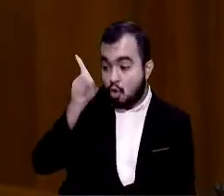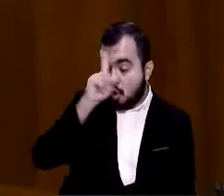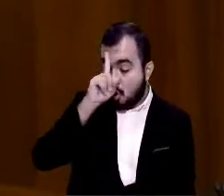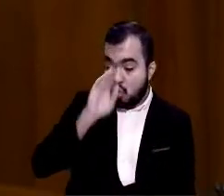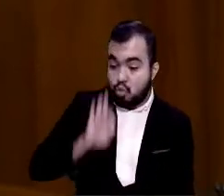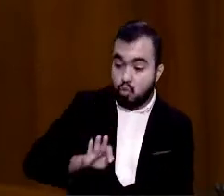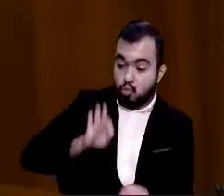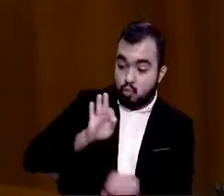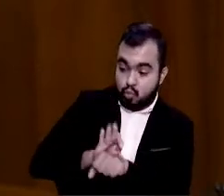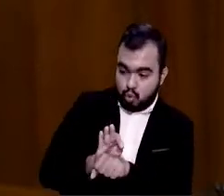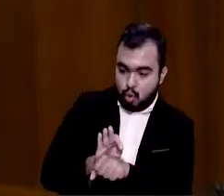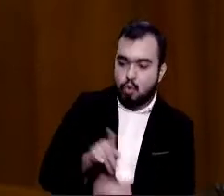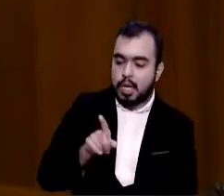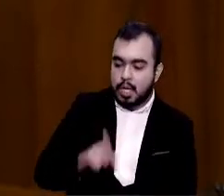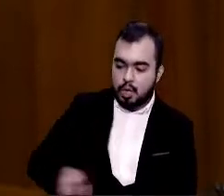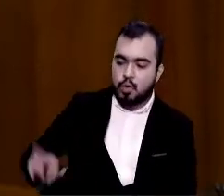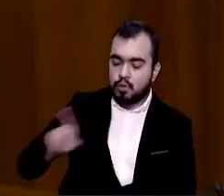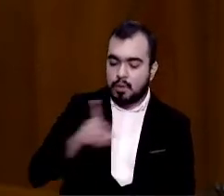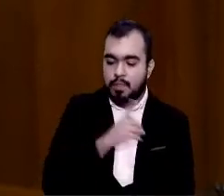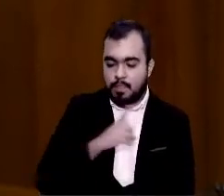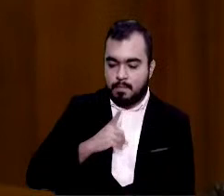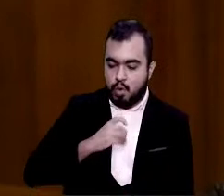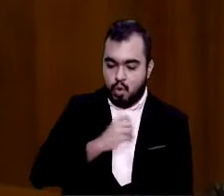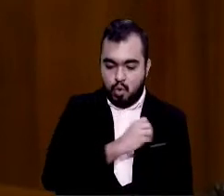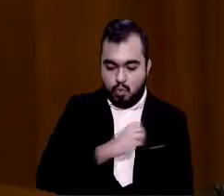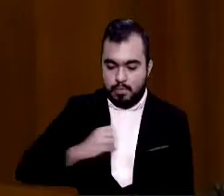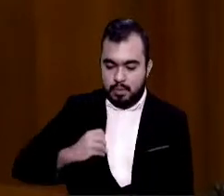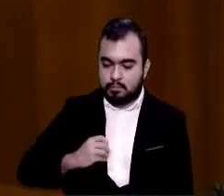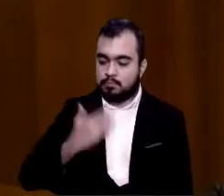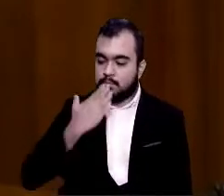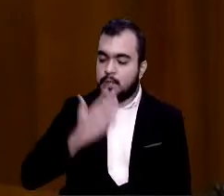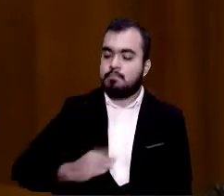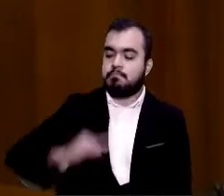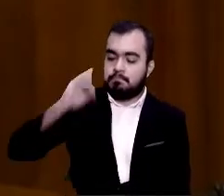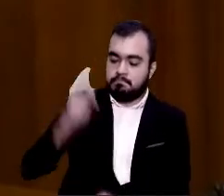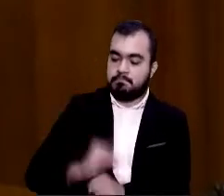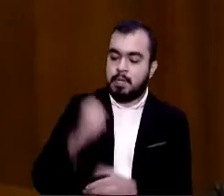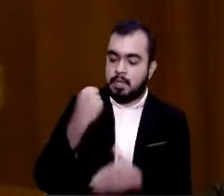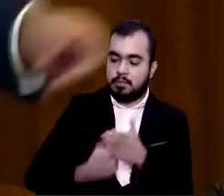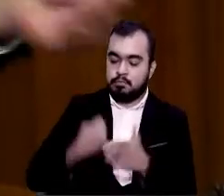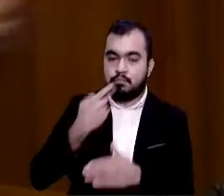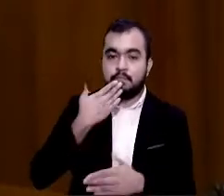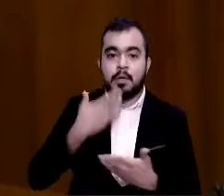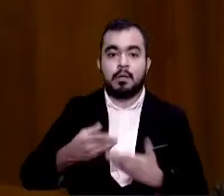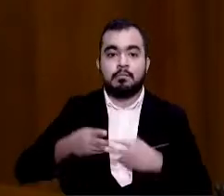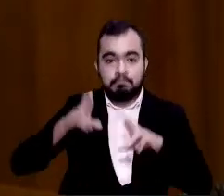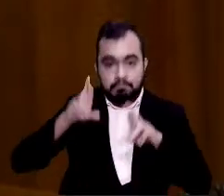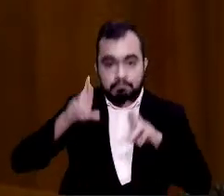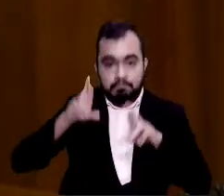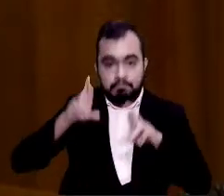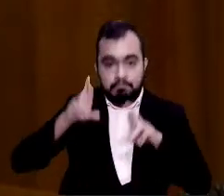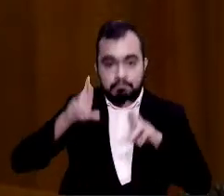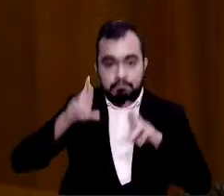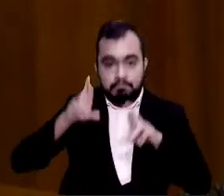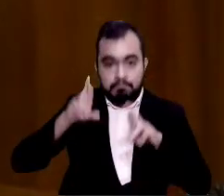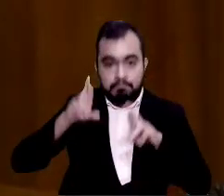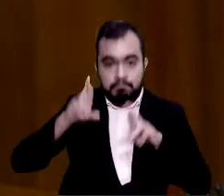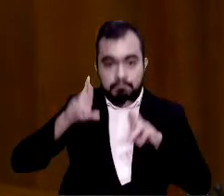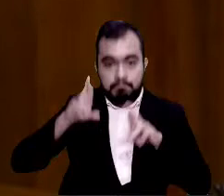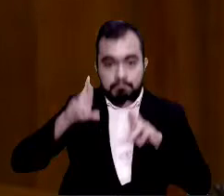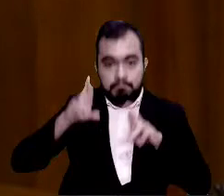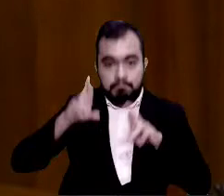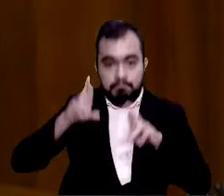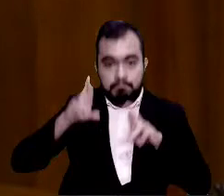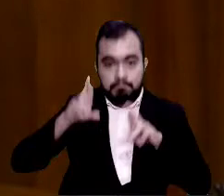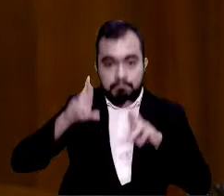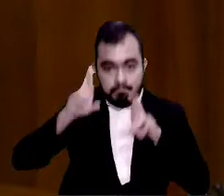la obligación de preservar y exigir el cumplimiento de estos derechos y principios. En ambos fundamentos